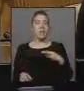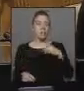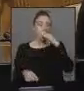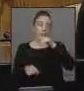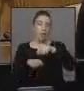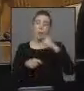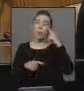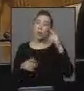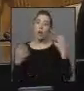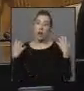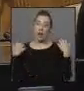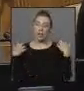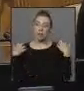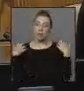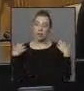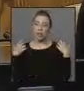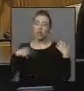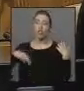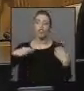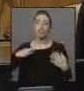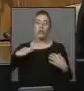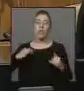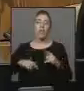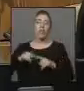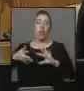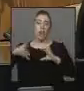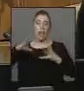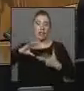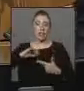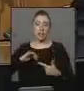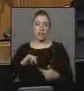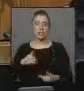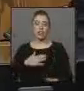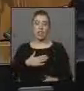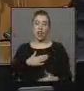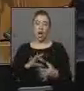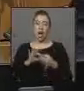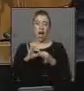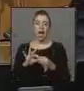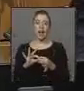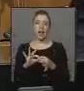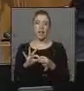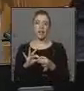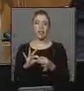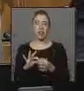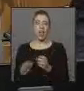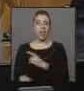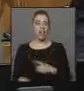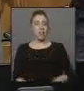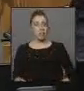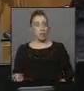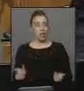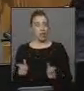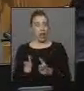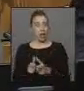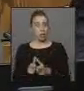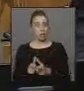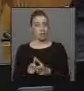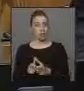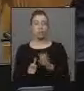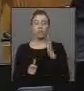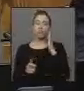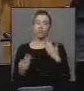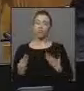tenemos una responsabilidad que es con los ciudadanos y con nuestro planeta. Y le quiero agradecer a los colegas de la Comisión